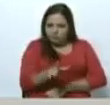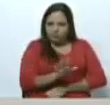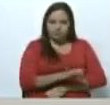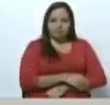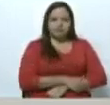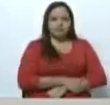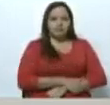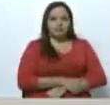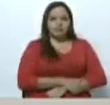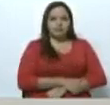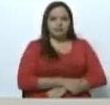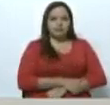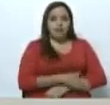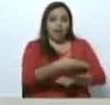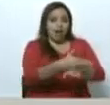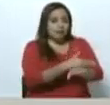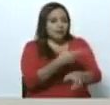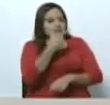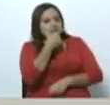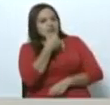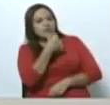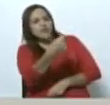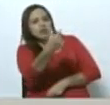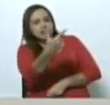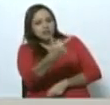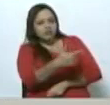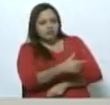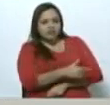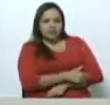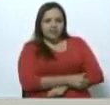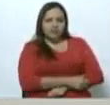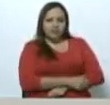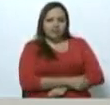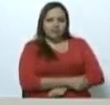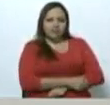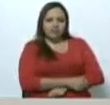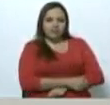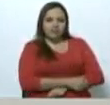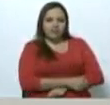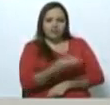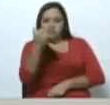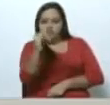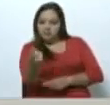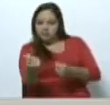Me explico. Aquí antes era muy fácil que le dieran un crédito